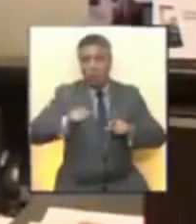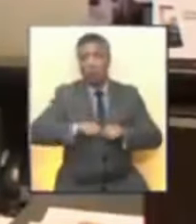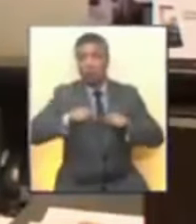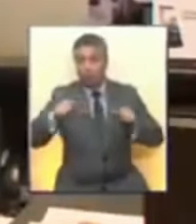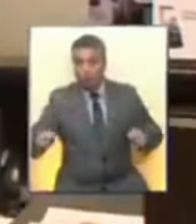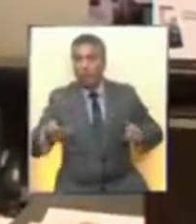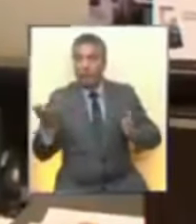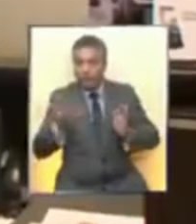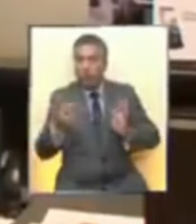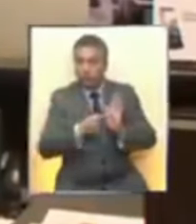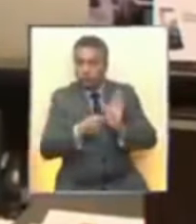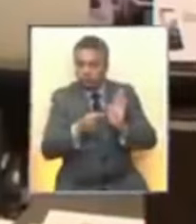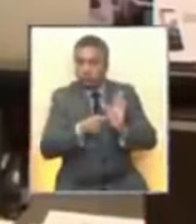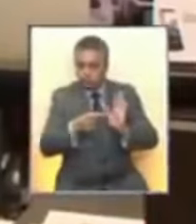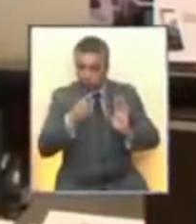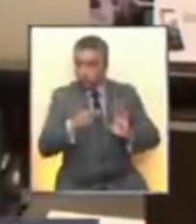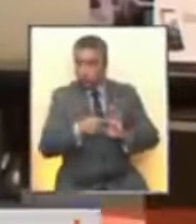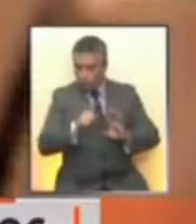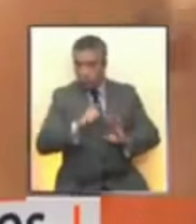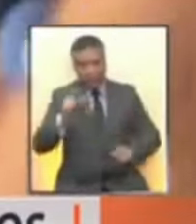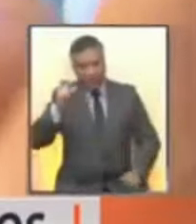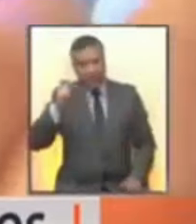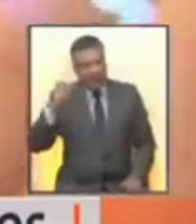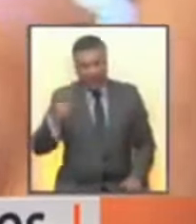las prestaciones que tiene este equipo son de muy alta calidad.